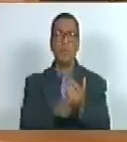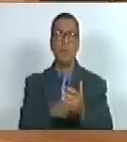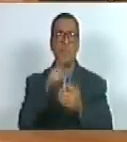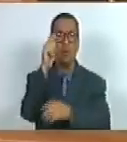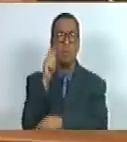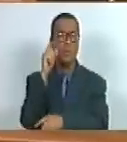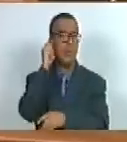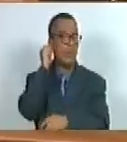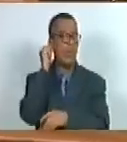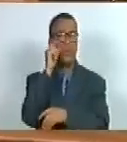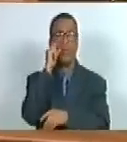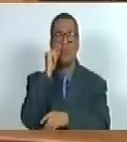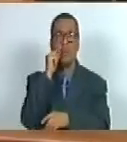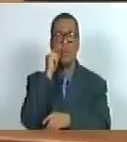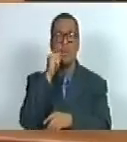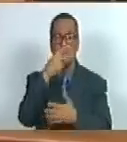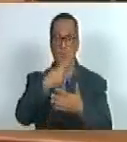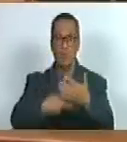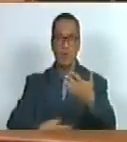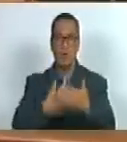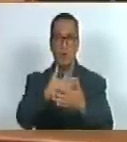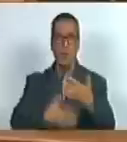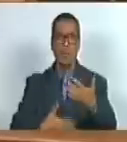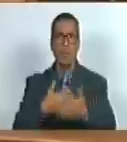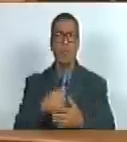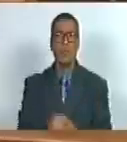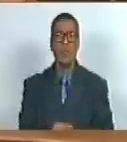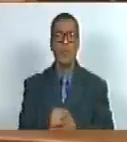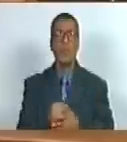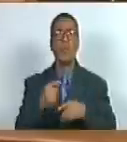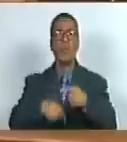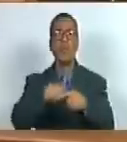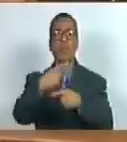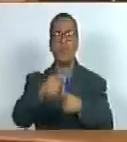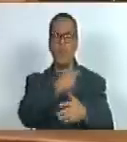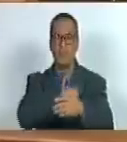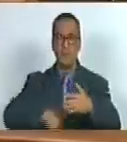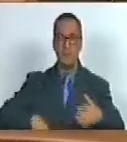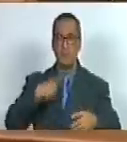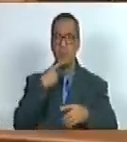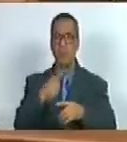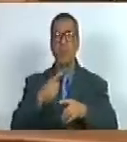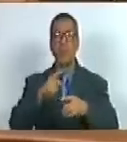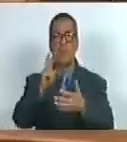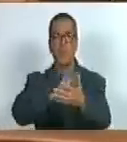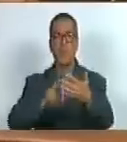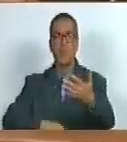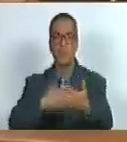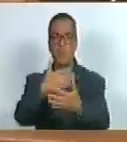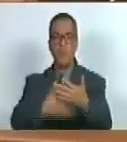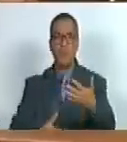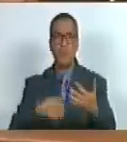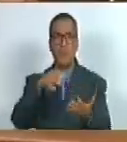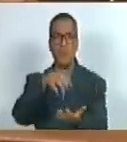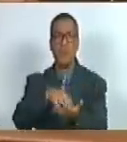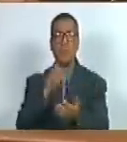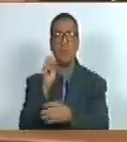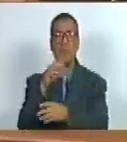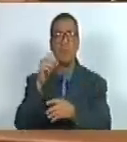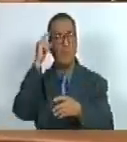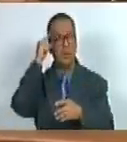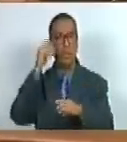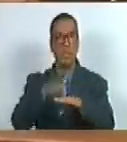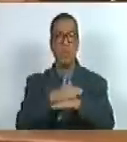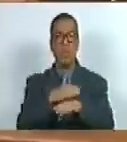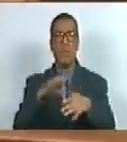diputadas y los diputados indicados en lista anexa acto seguido el presidente ordenó dar lectura del acta de la sesión ordinaria del